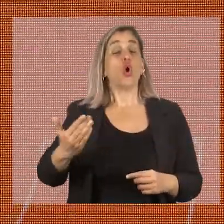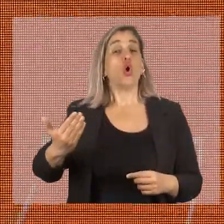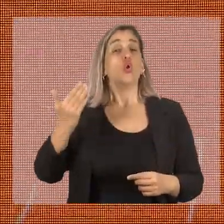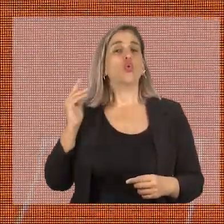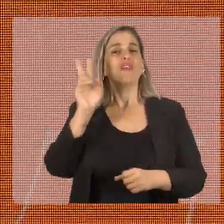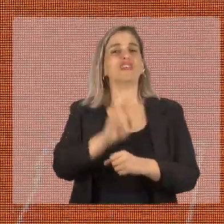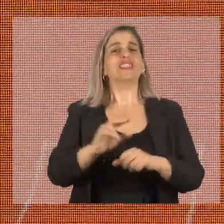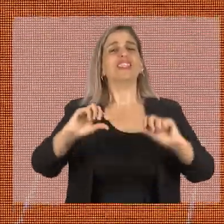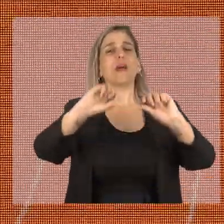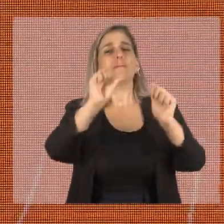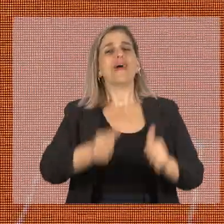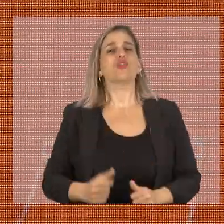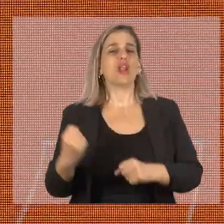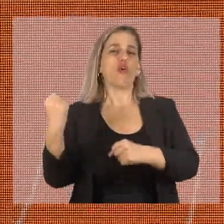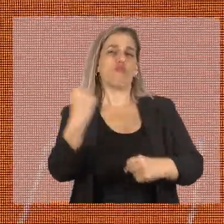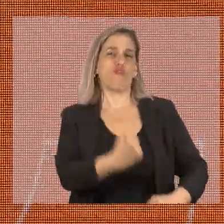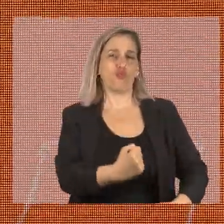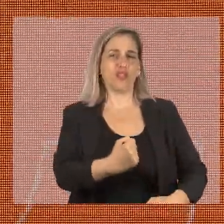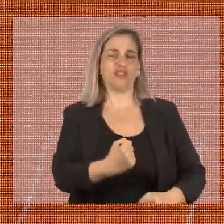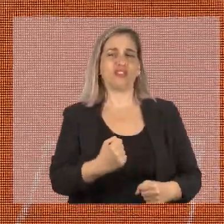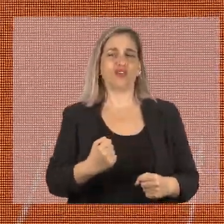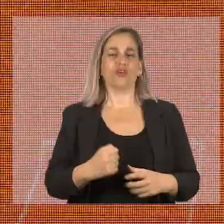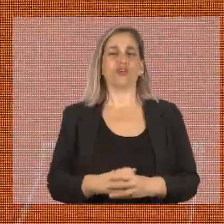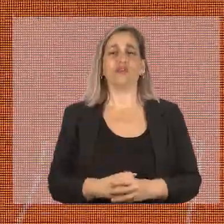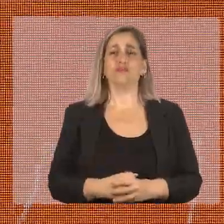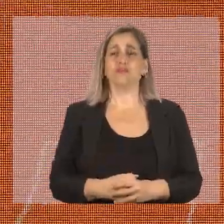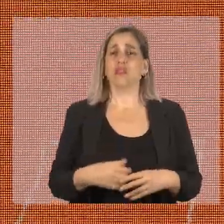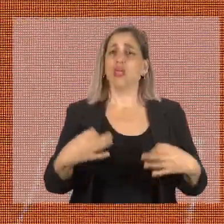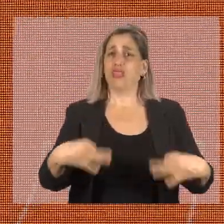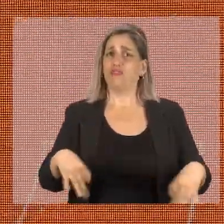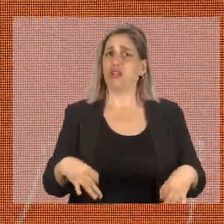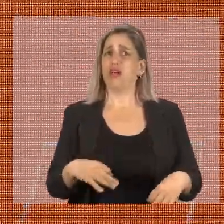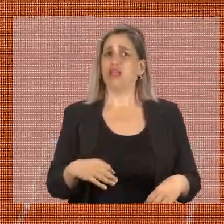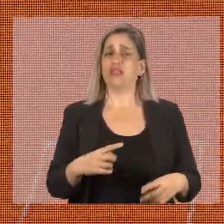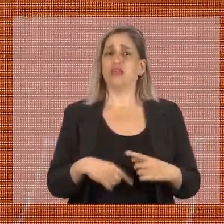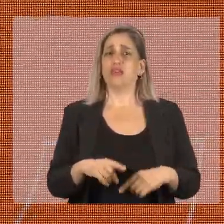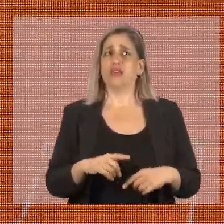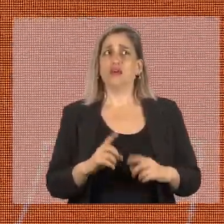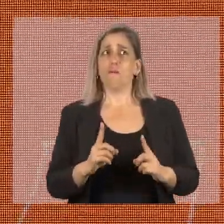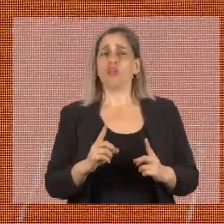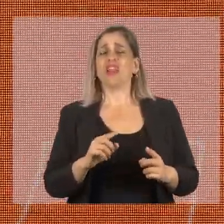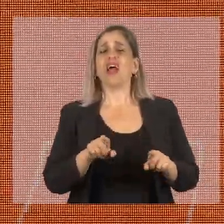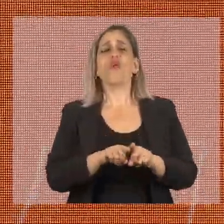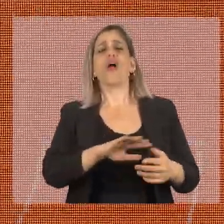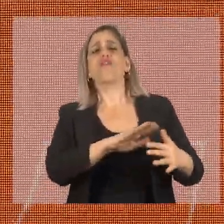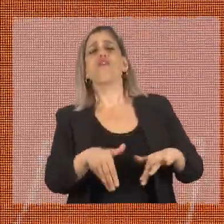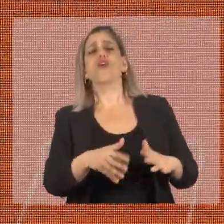estuve en Maldonado, en una fundación que es una réplica de lo que se hace en